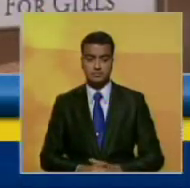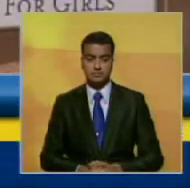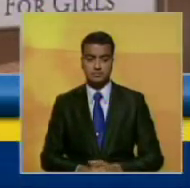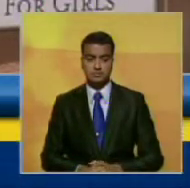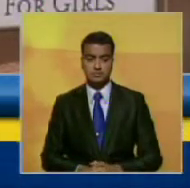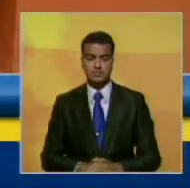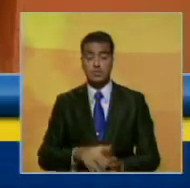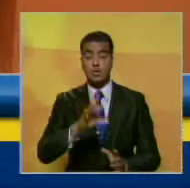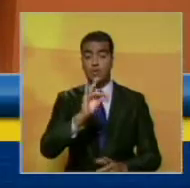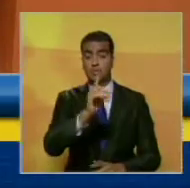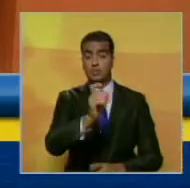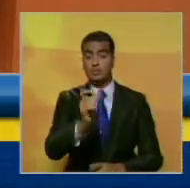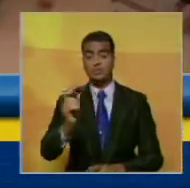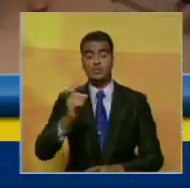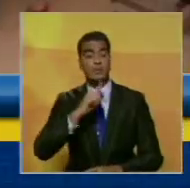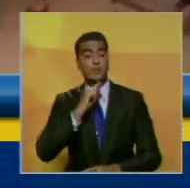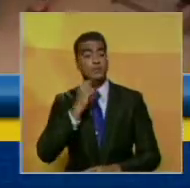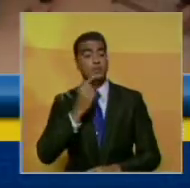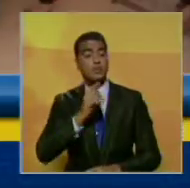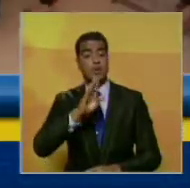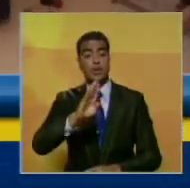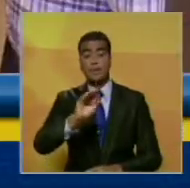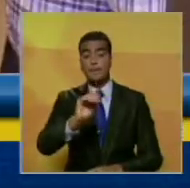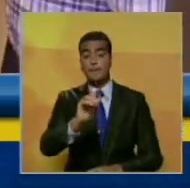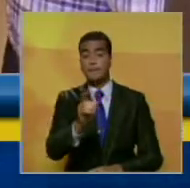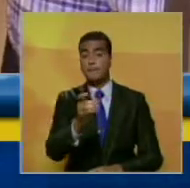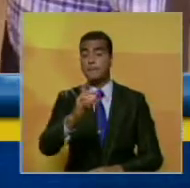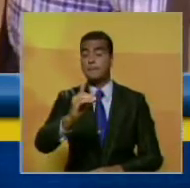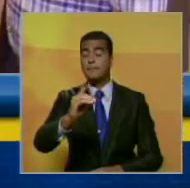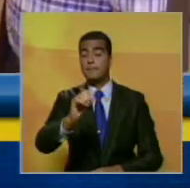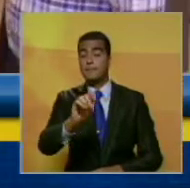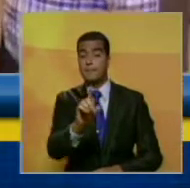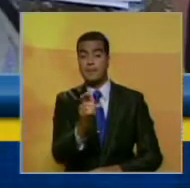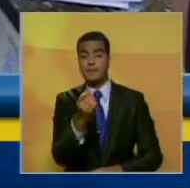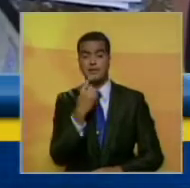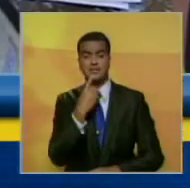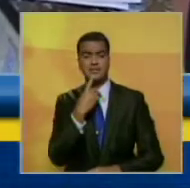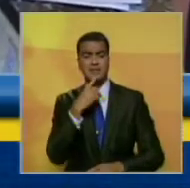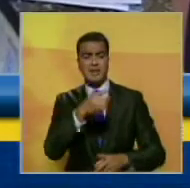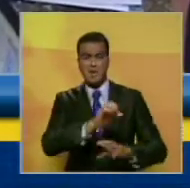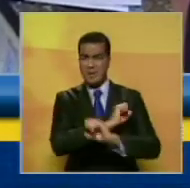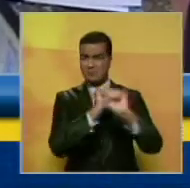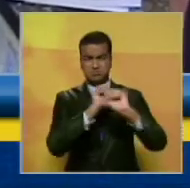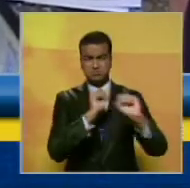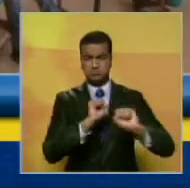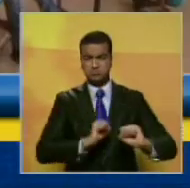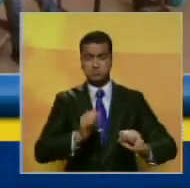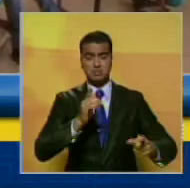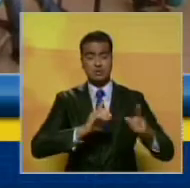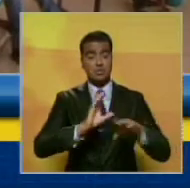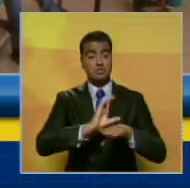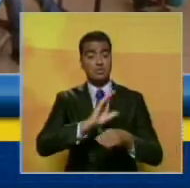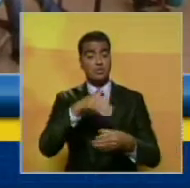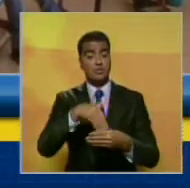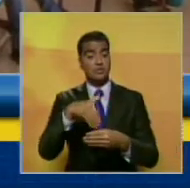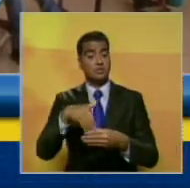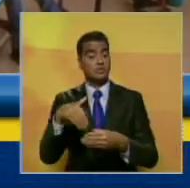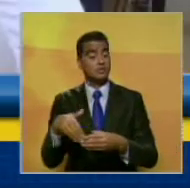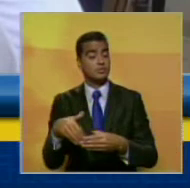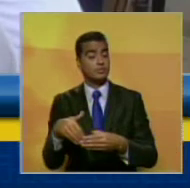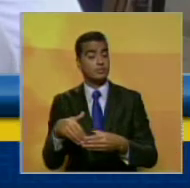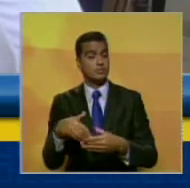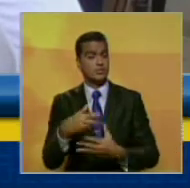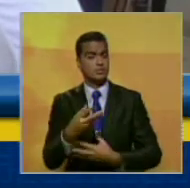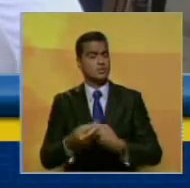Al menos 8 personas murieron en Bagdad, la capital de Irak, en ataques suicidas contra varios centros de votación. Los ataques